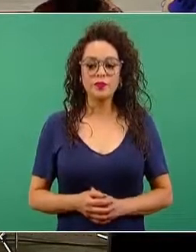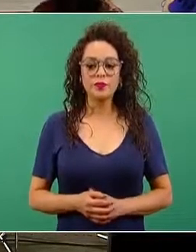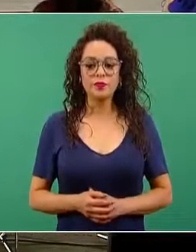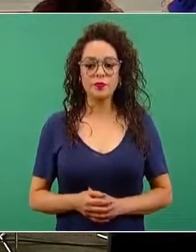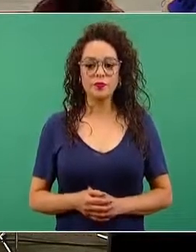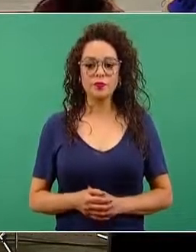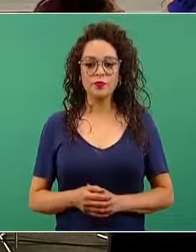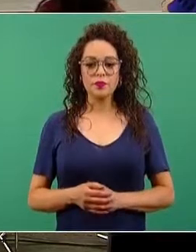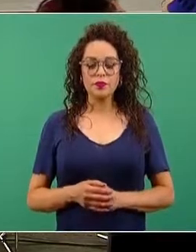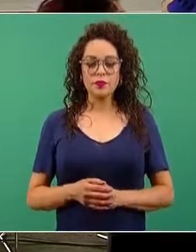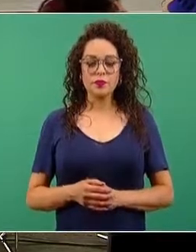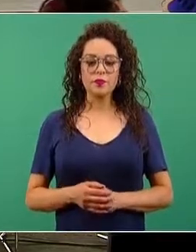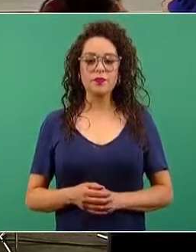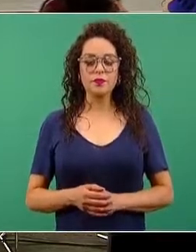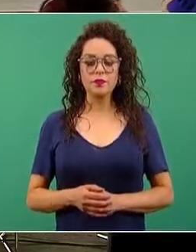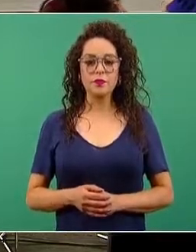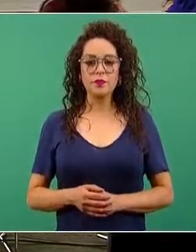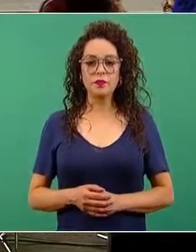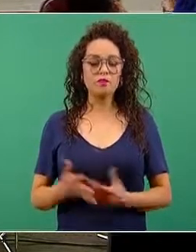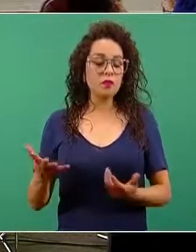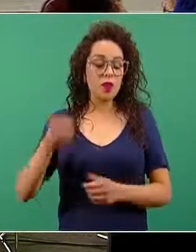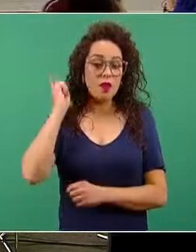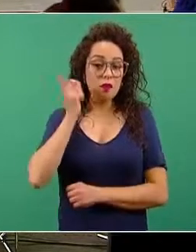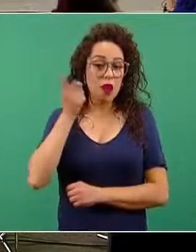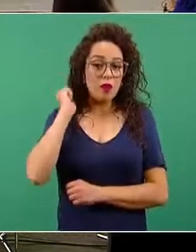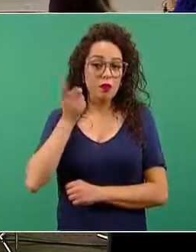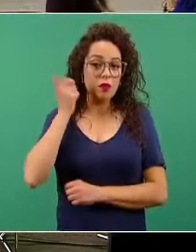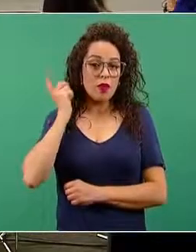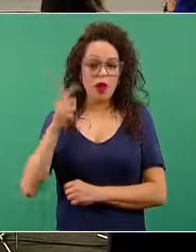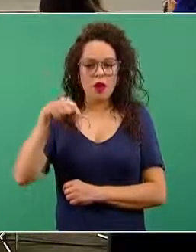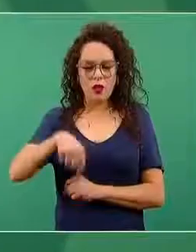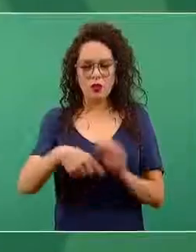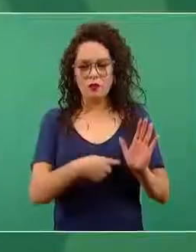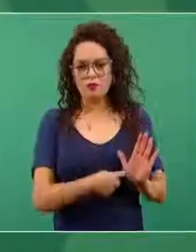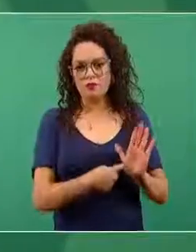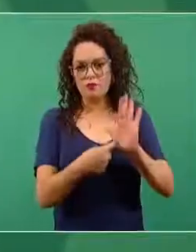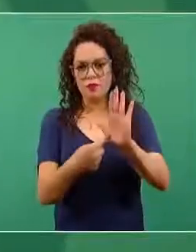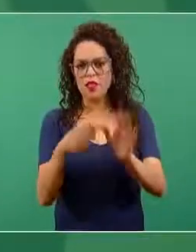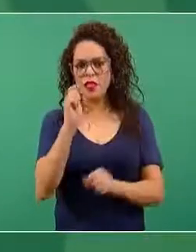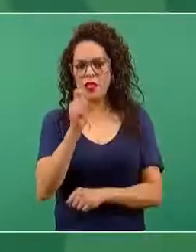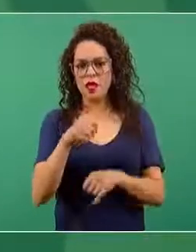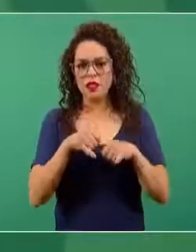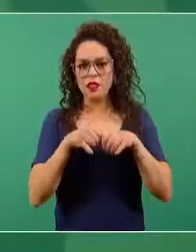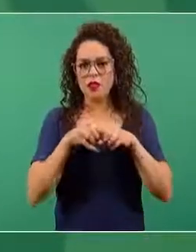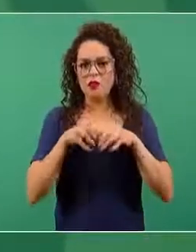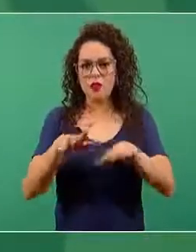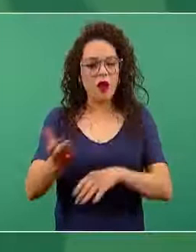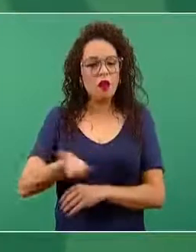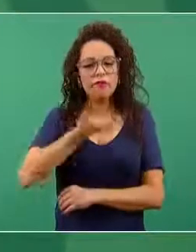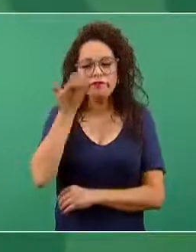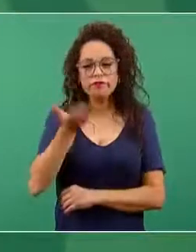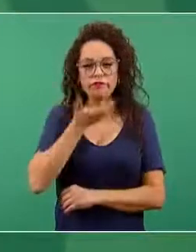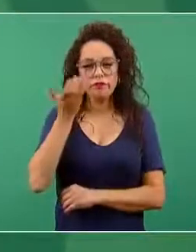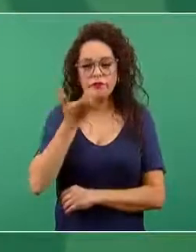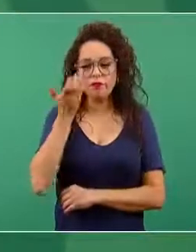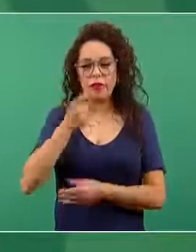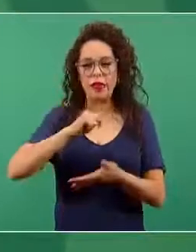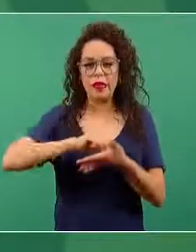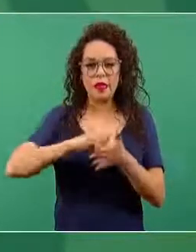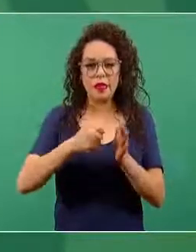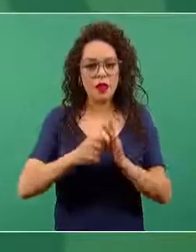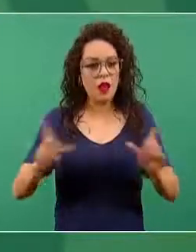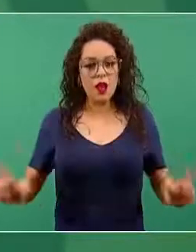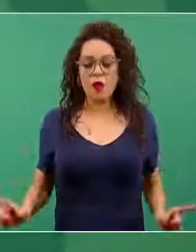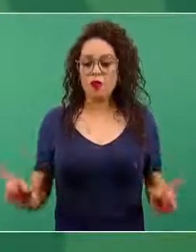Vamos a presentar, como todos los días, el informe técnico